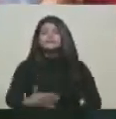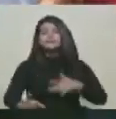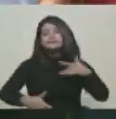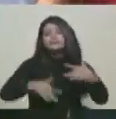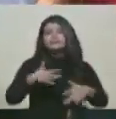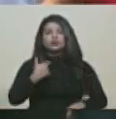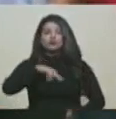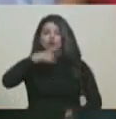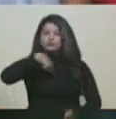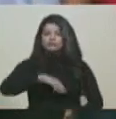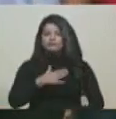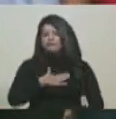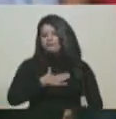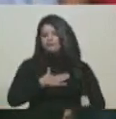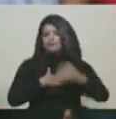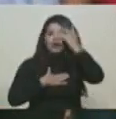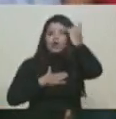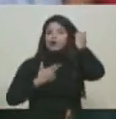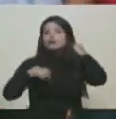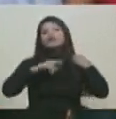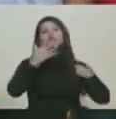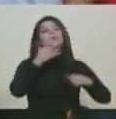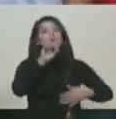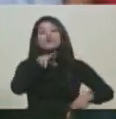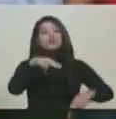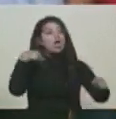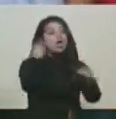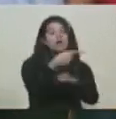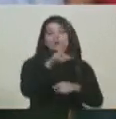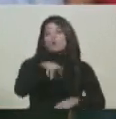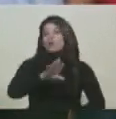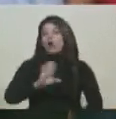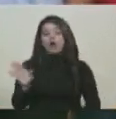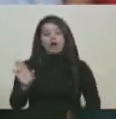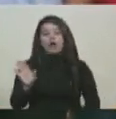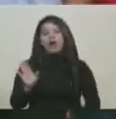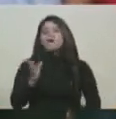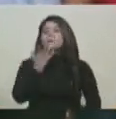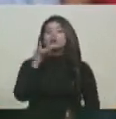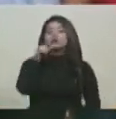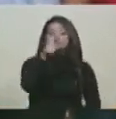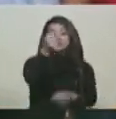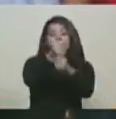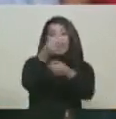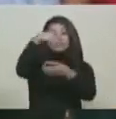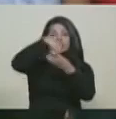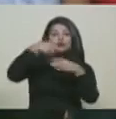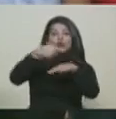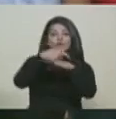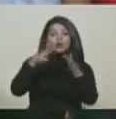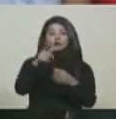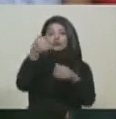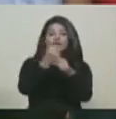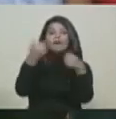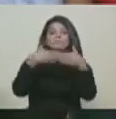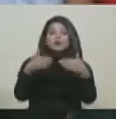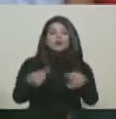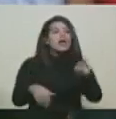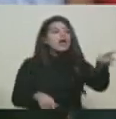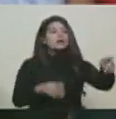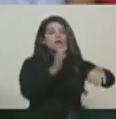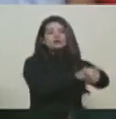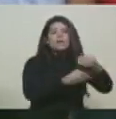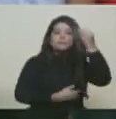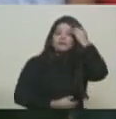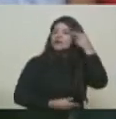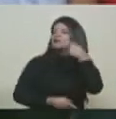no hemos tenido retaliaciones contra nadie. Entonces, si usted es empleado público, la derecha piensa que usted es